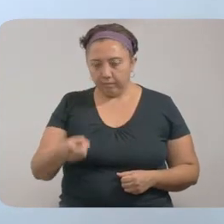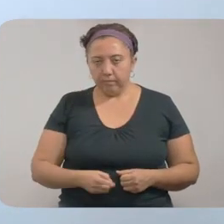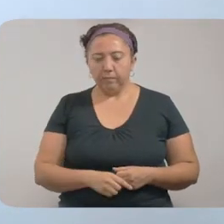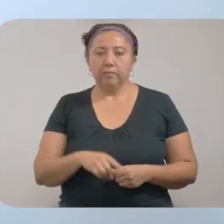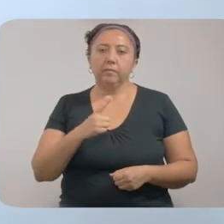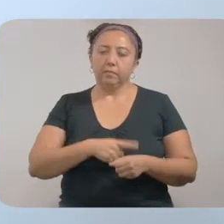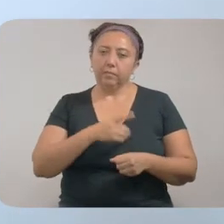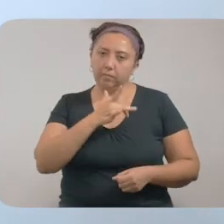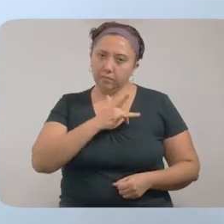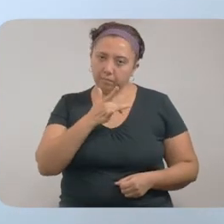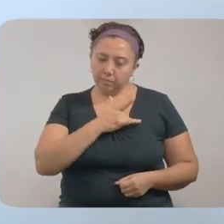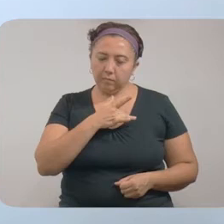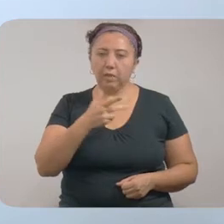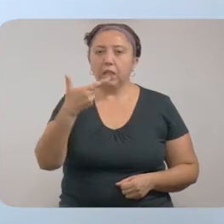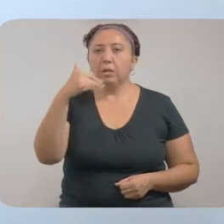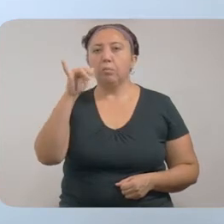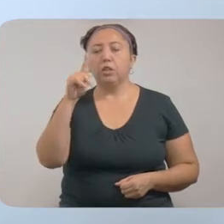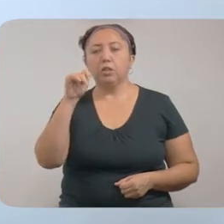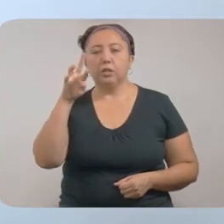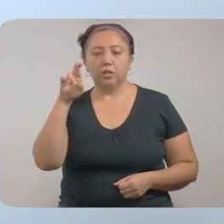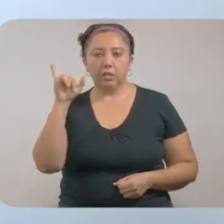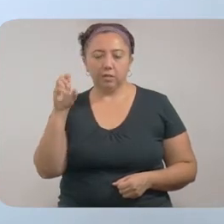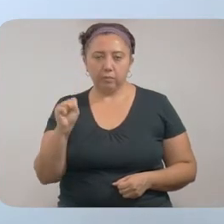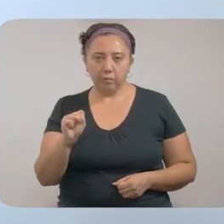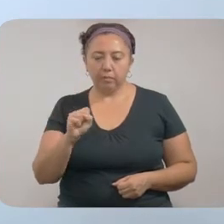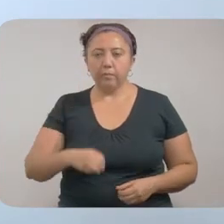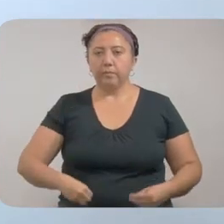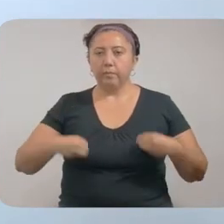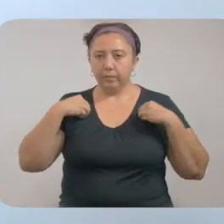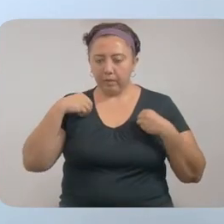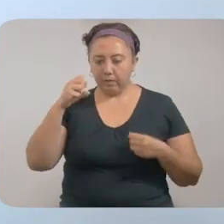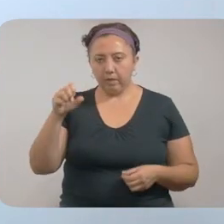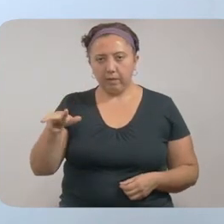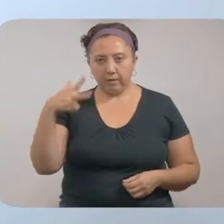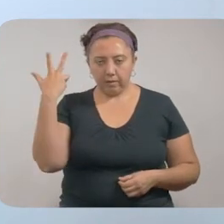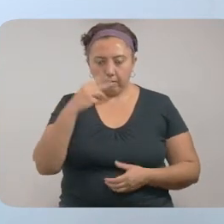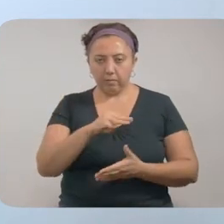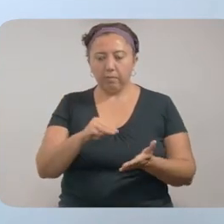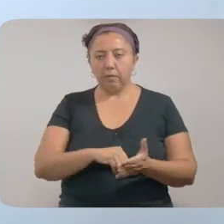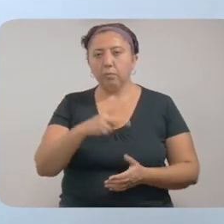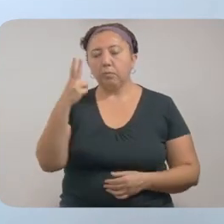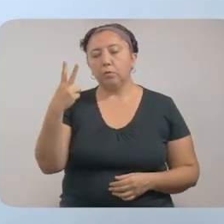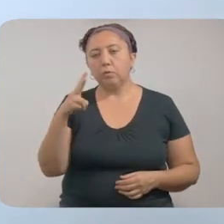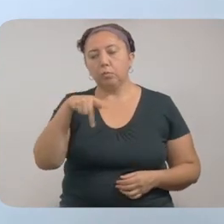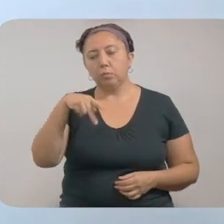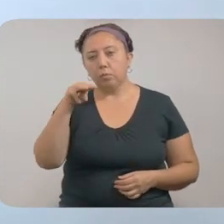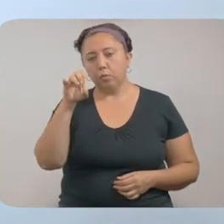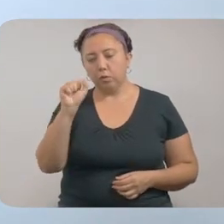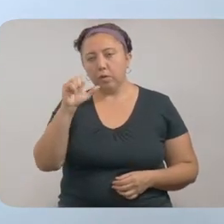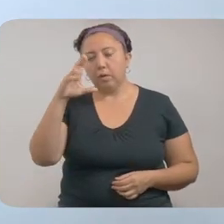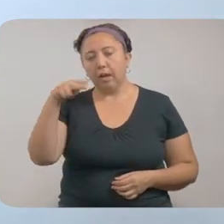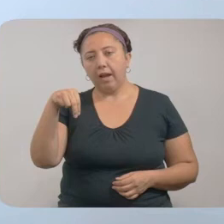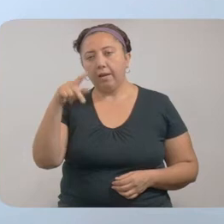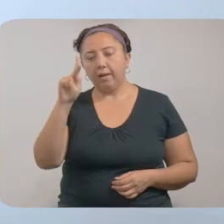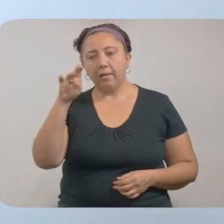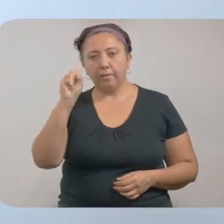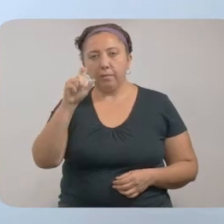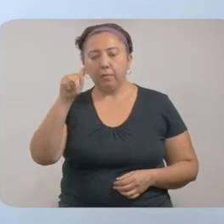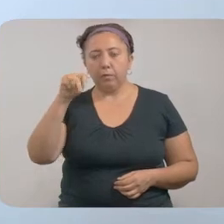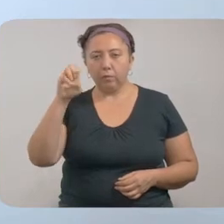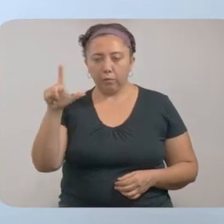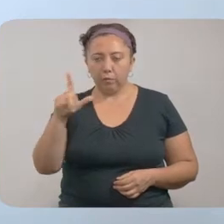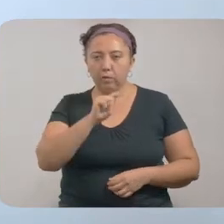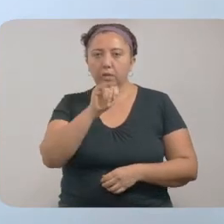cardiopatía e hipotiroidismo residiendo en mérida 13 en 12 ya que aunque pocos tool team